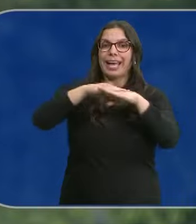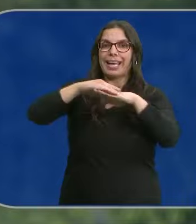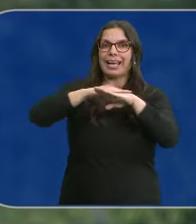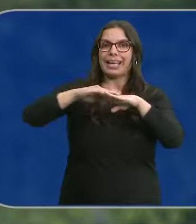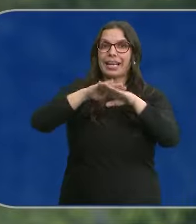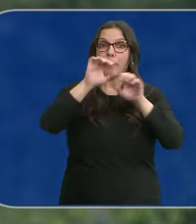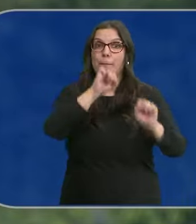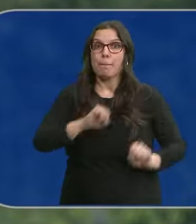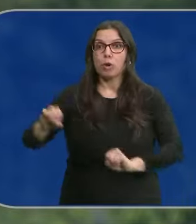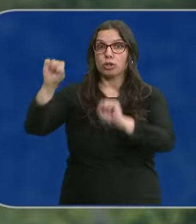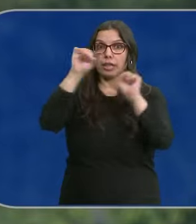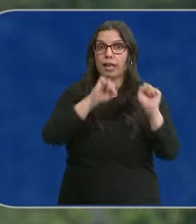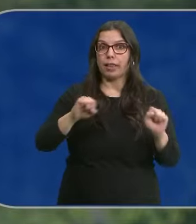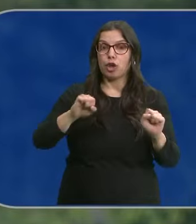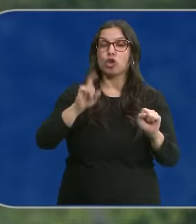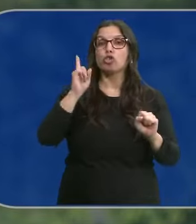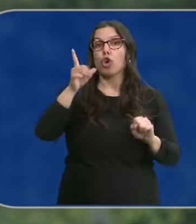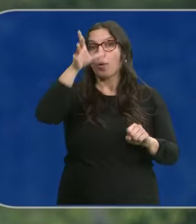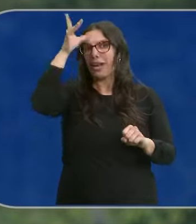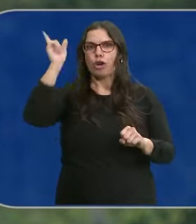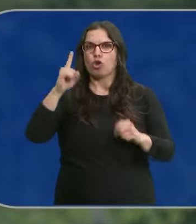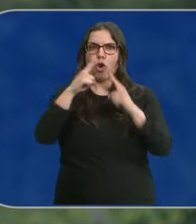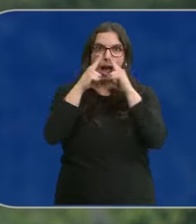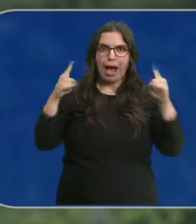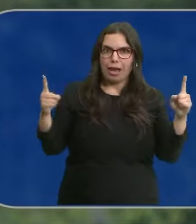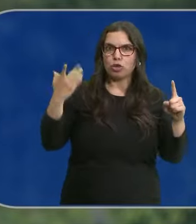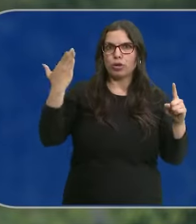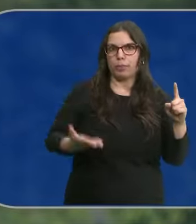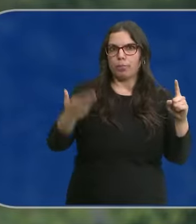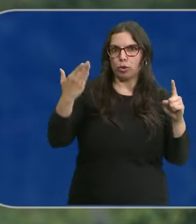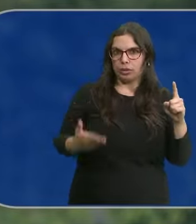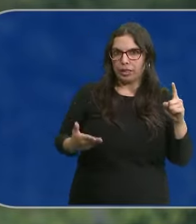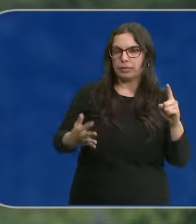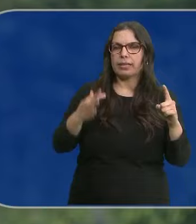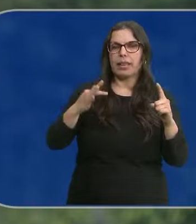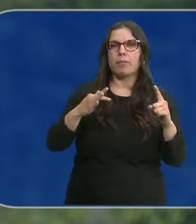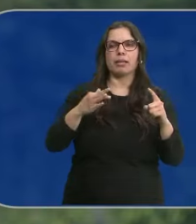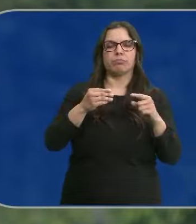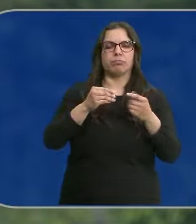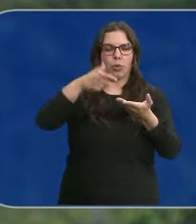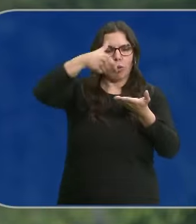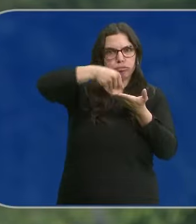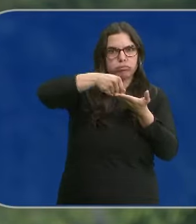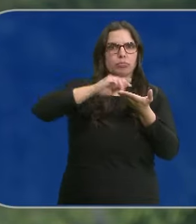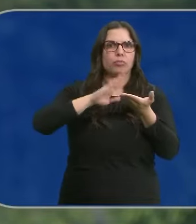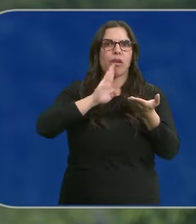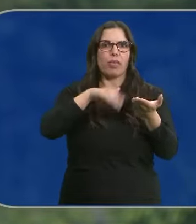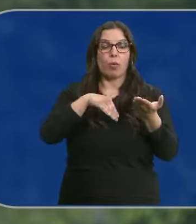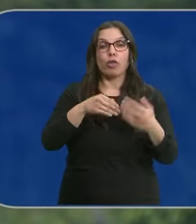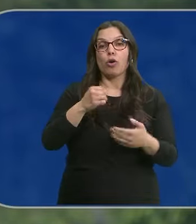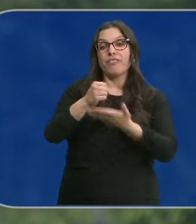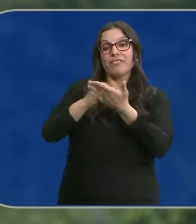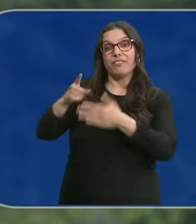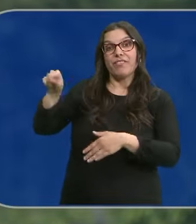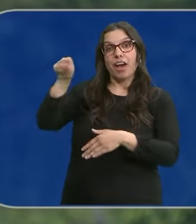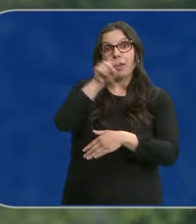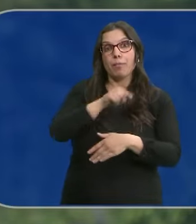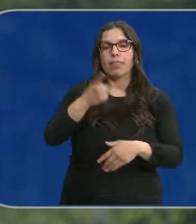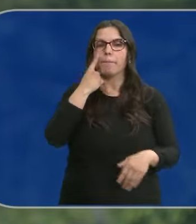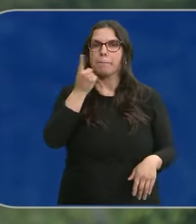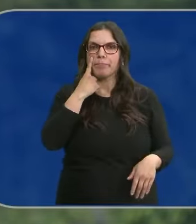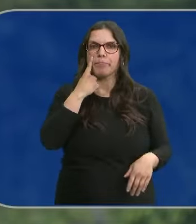solares, fotoprotección, no solo en verano, sino durante todo el año y en una cantidad adecuada. En las farmacias están muy pendientes de